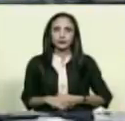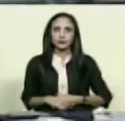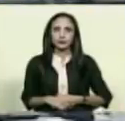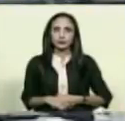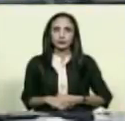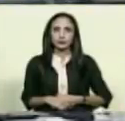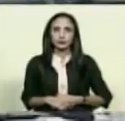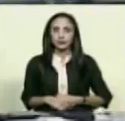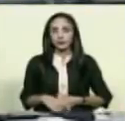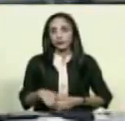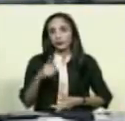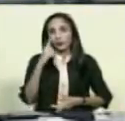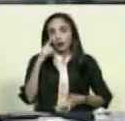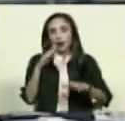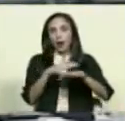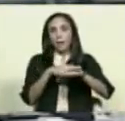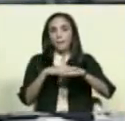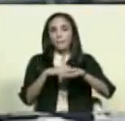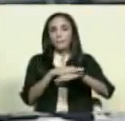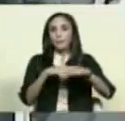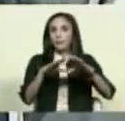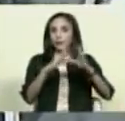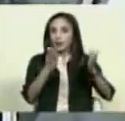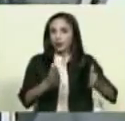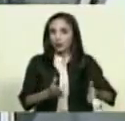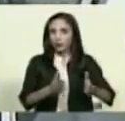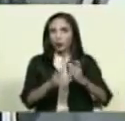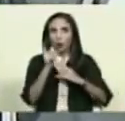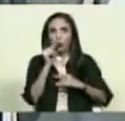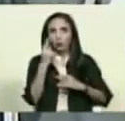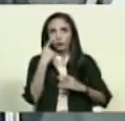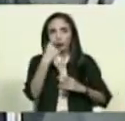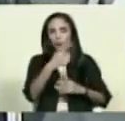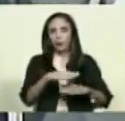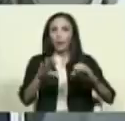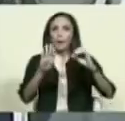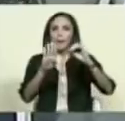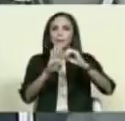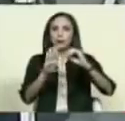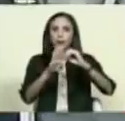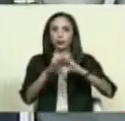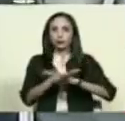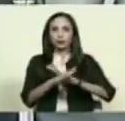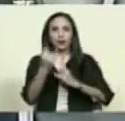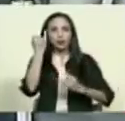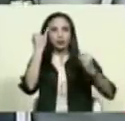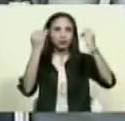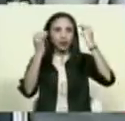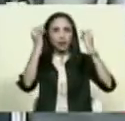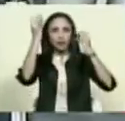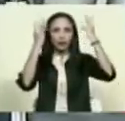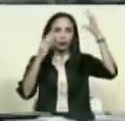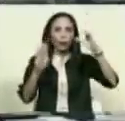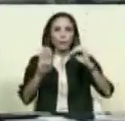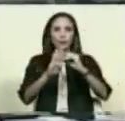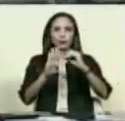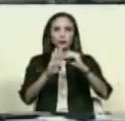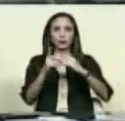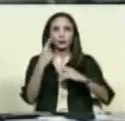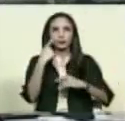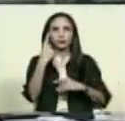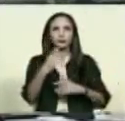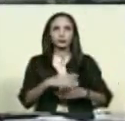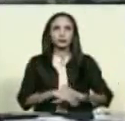Este es el ministro que trae la criptonita contra Superman. Superman creía que podía contra Venezuela y nosotros le sacamos